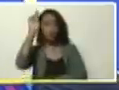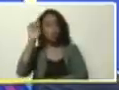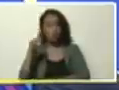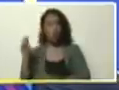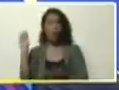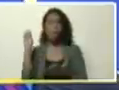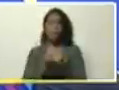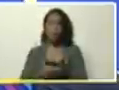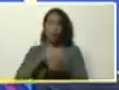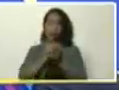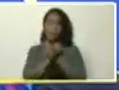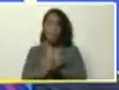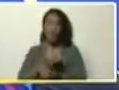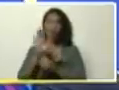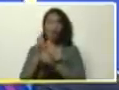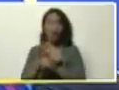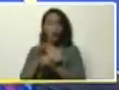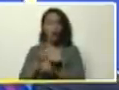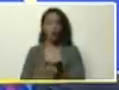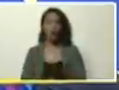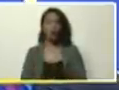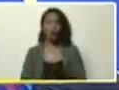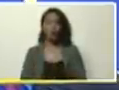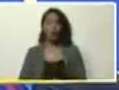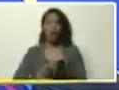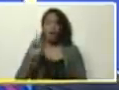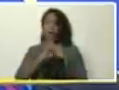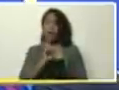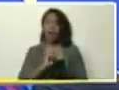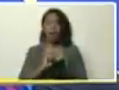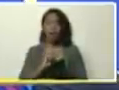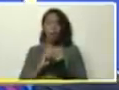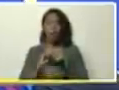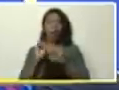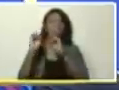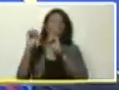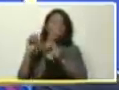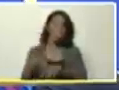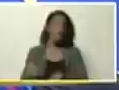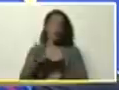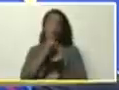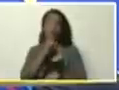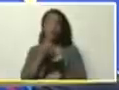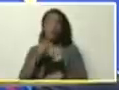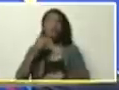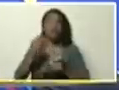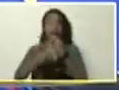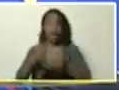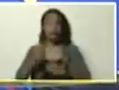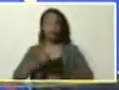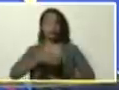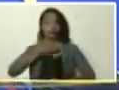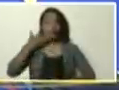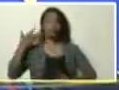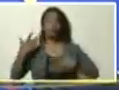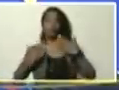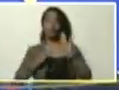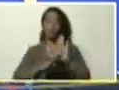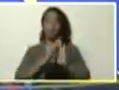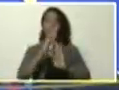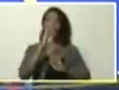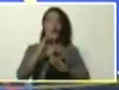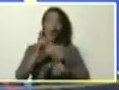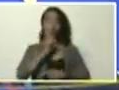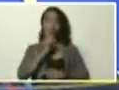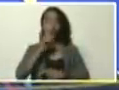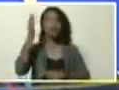ponen amor, cariño, que no se rajan ante las dificultades, que se crecen ante las dificultades, saben muy